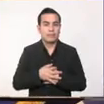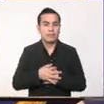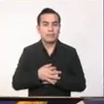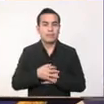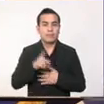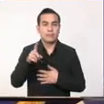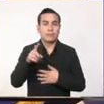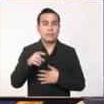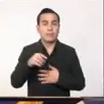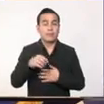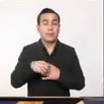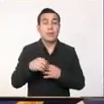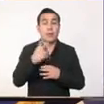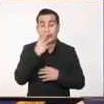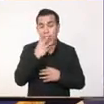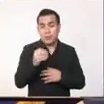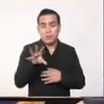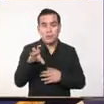el que nos robaron a Huachapán.